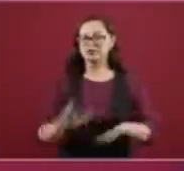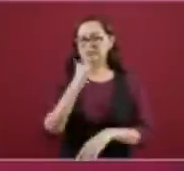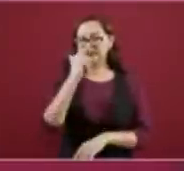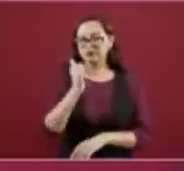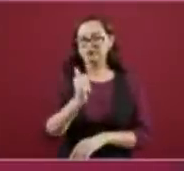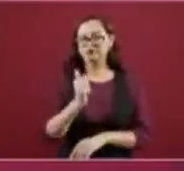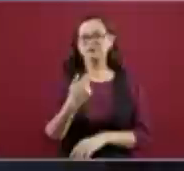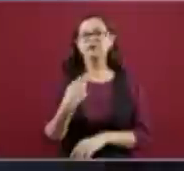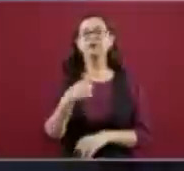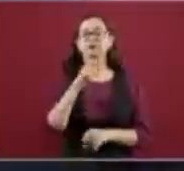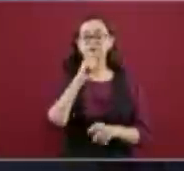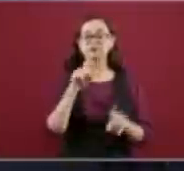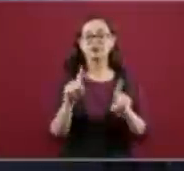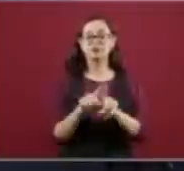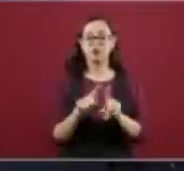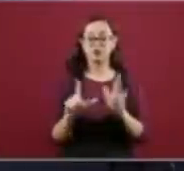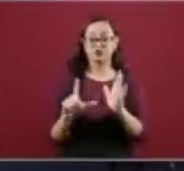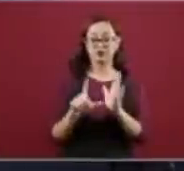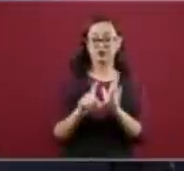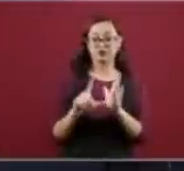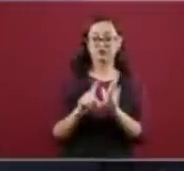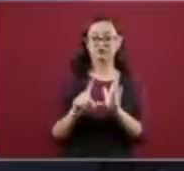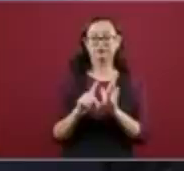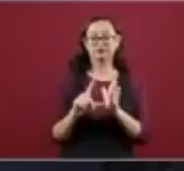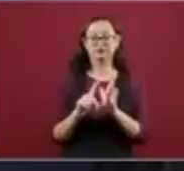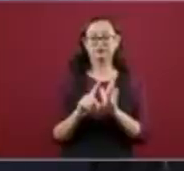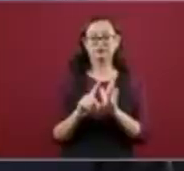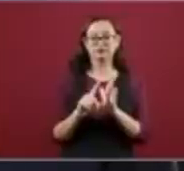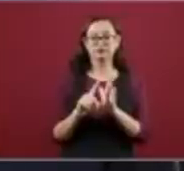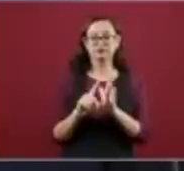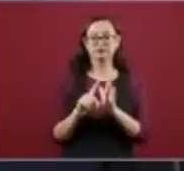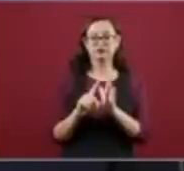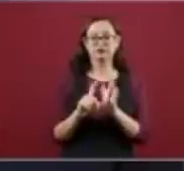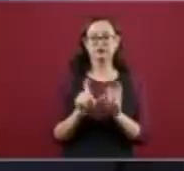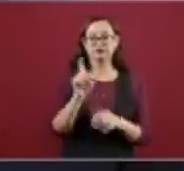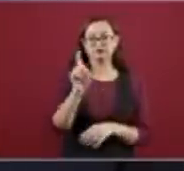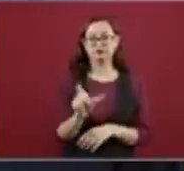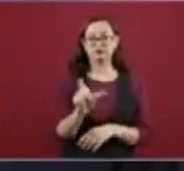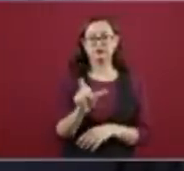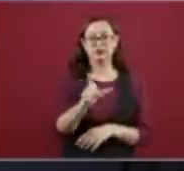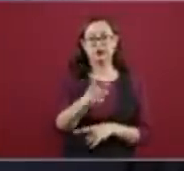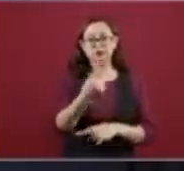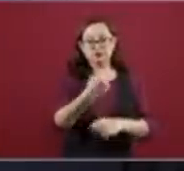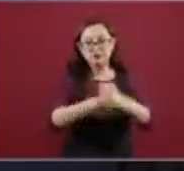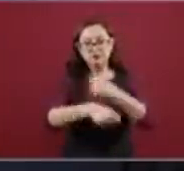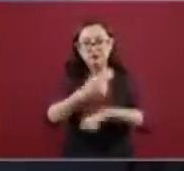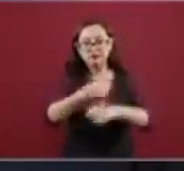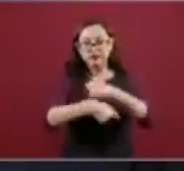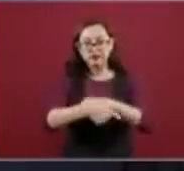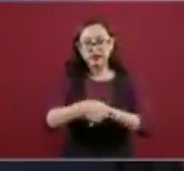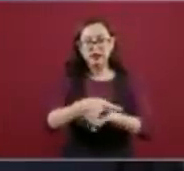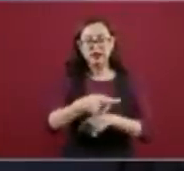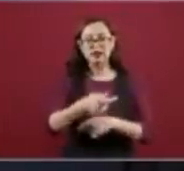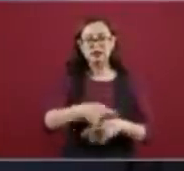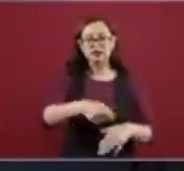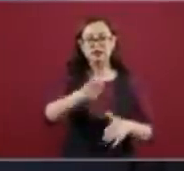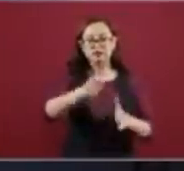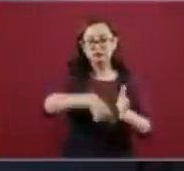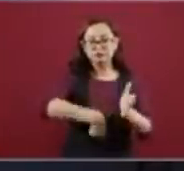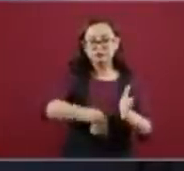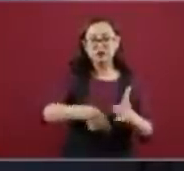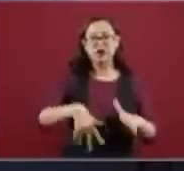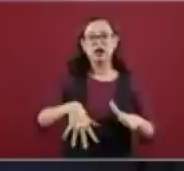la tarjeta para ir a la tienda se sustituye